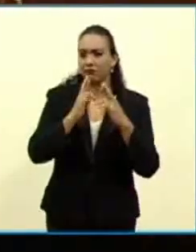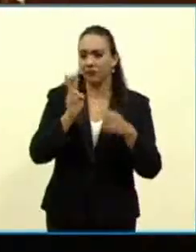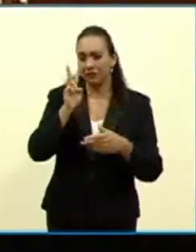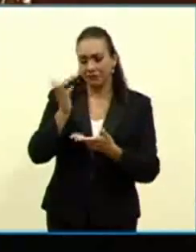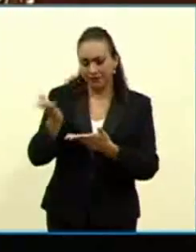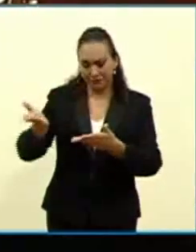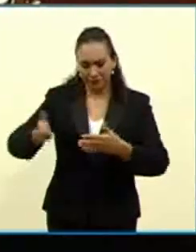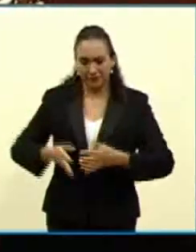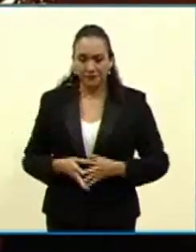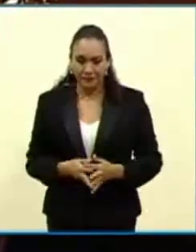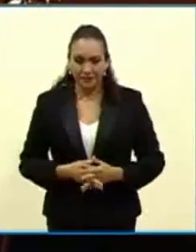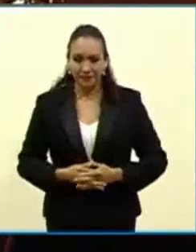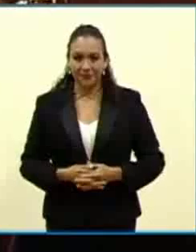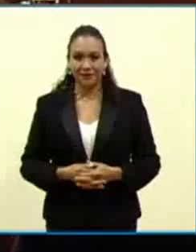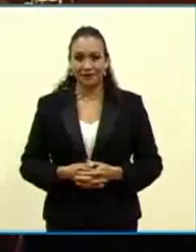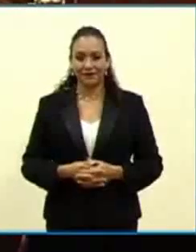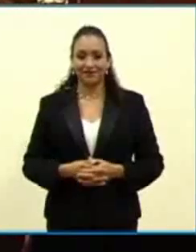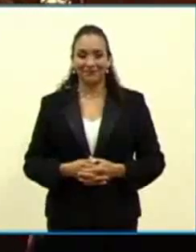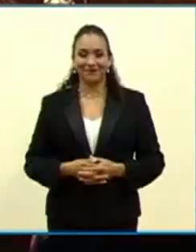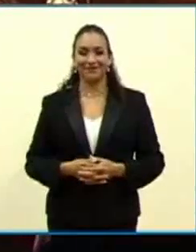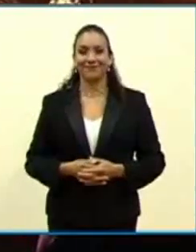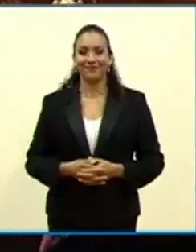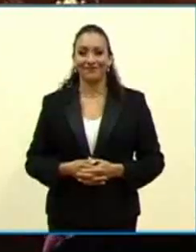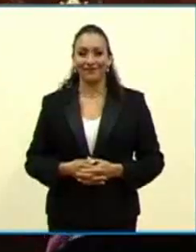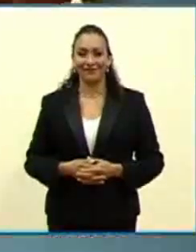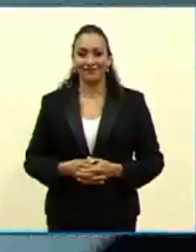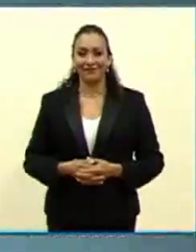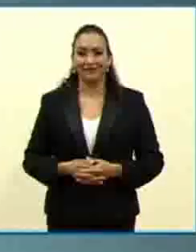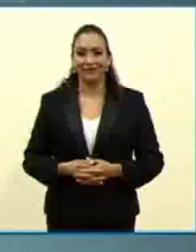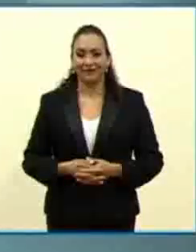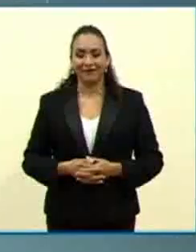Escuchemos parte de los argumentos a favor y en contra.